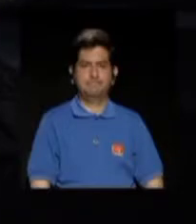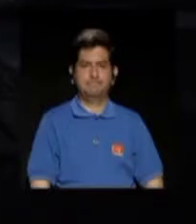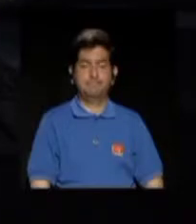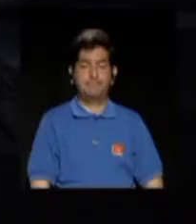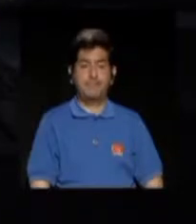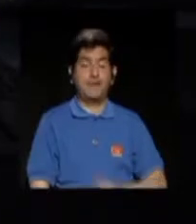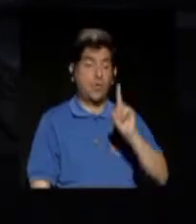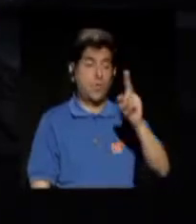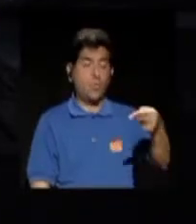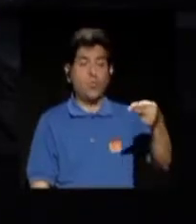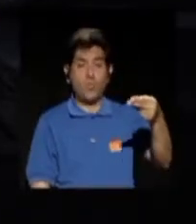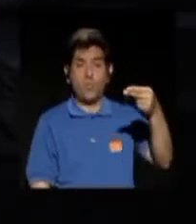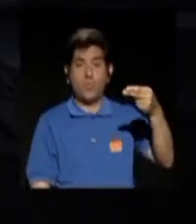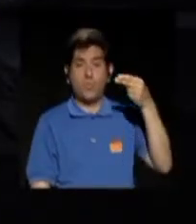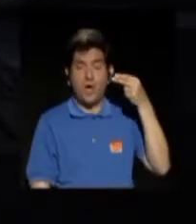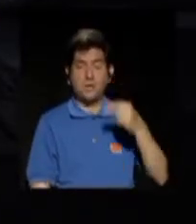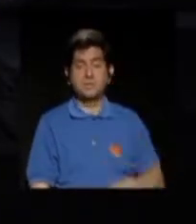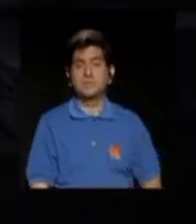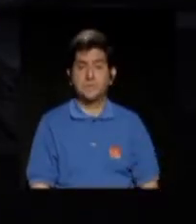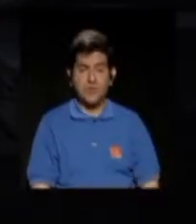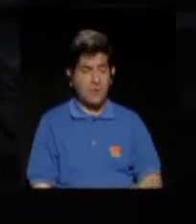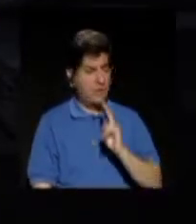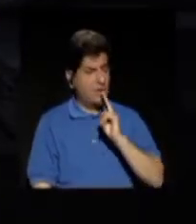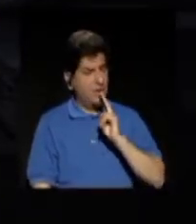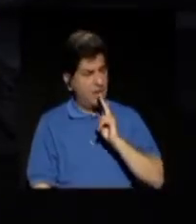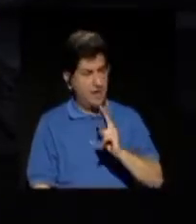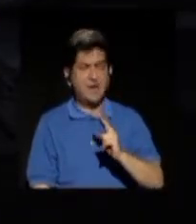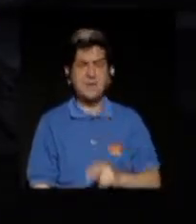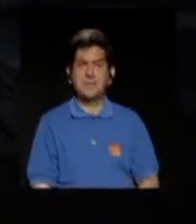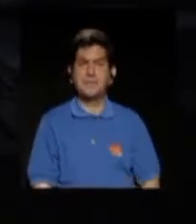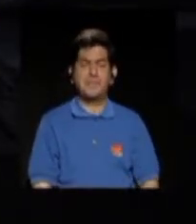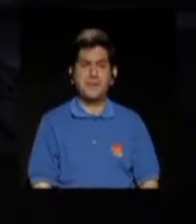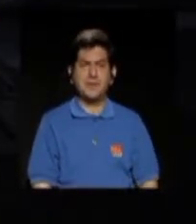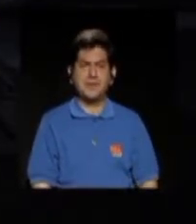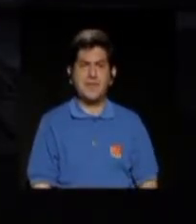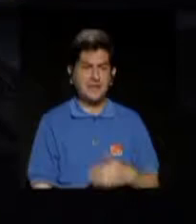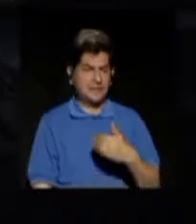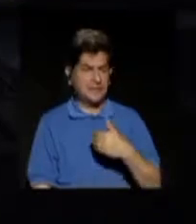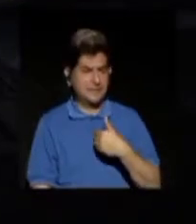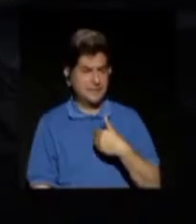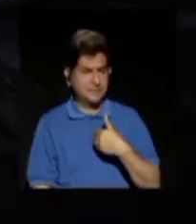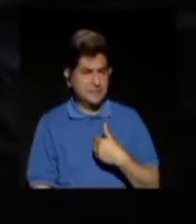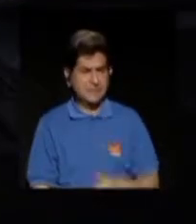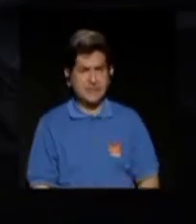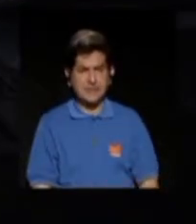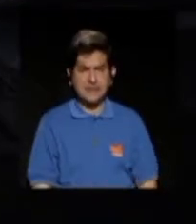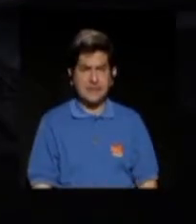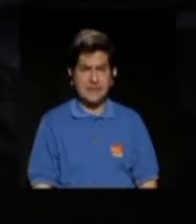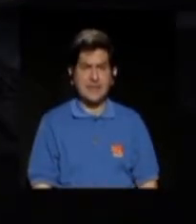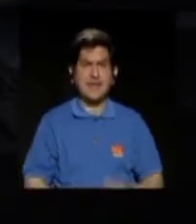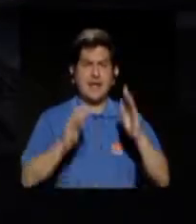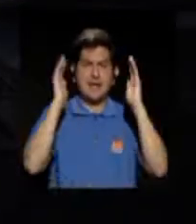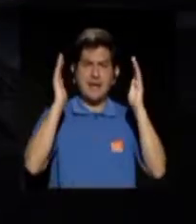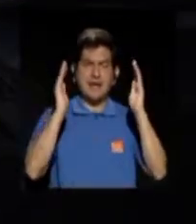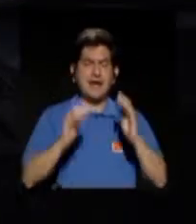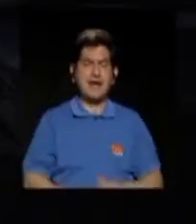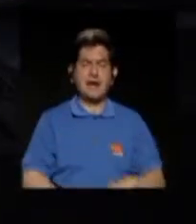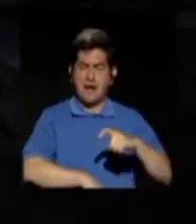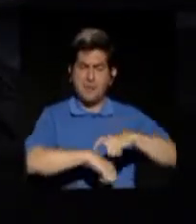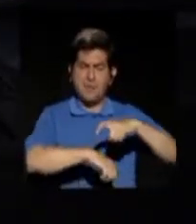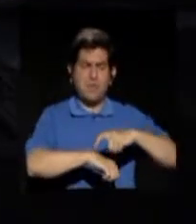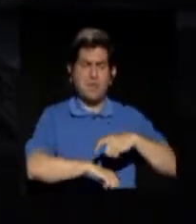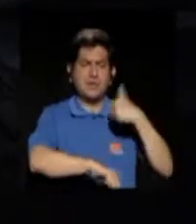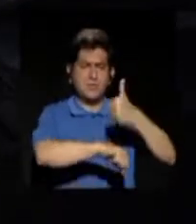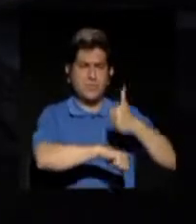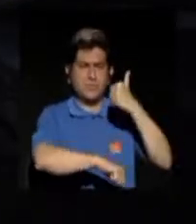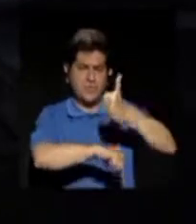es una historia muy de gran creación de instituciones.